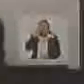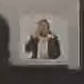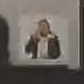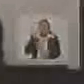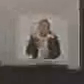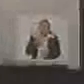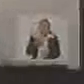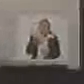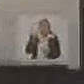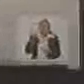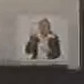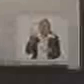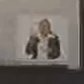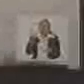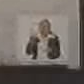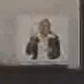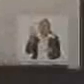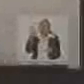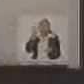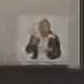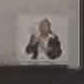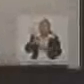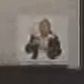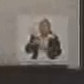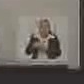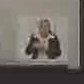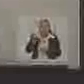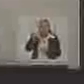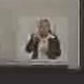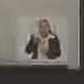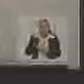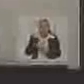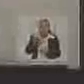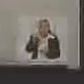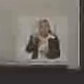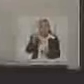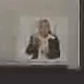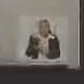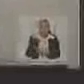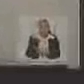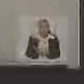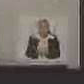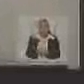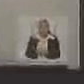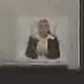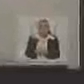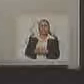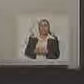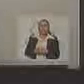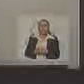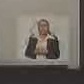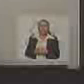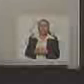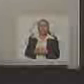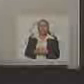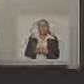de desarrollo urbano. Es por eso que yo pretendo